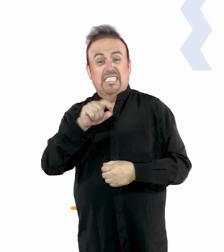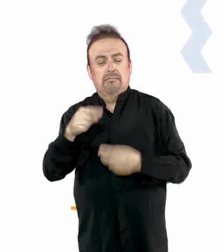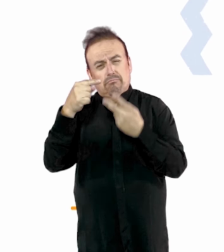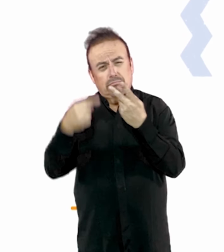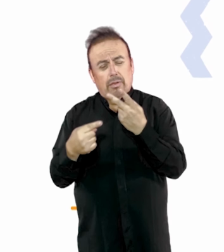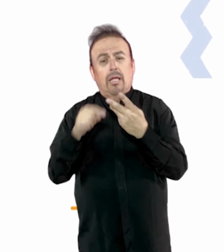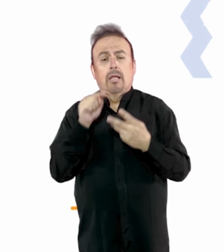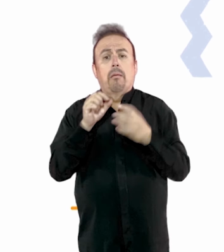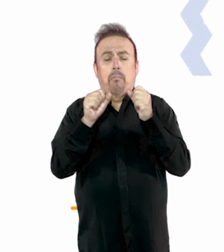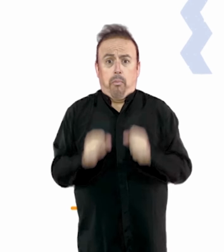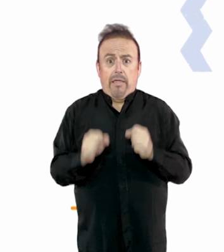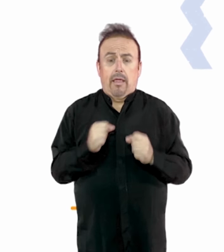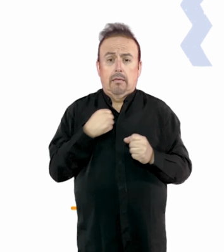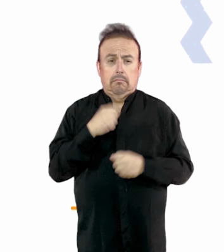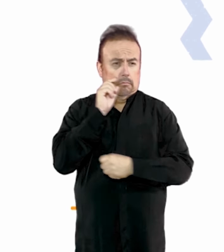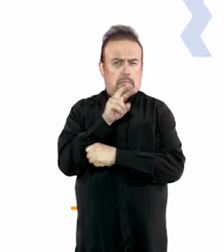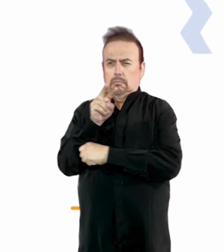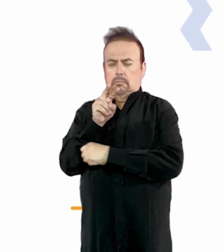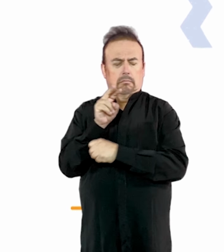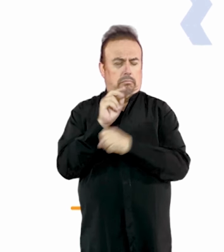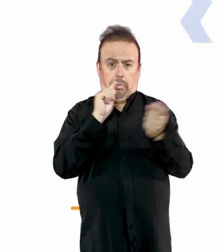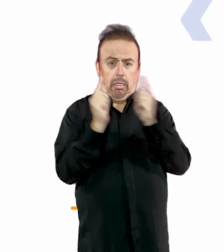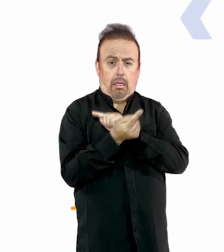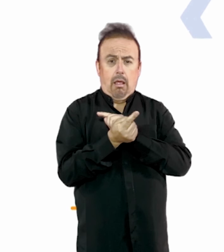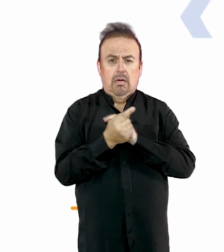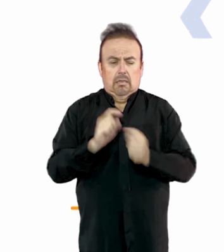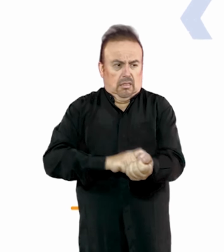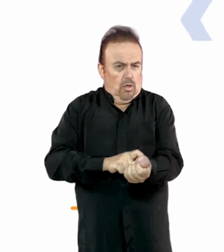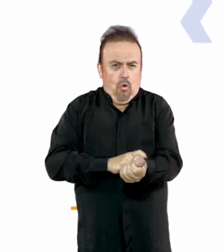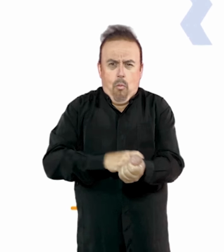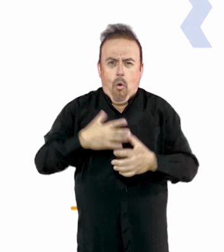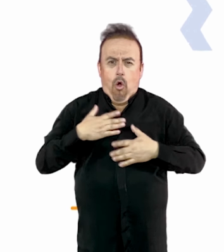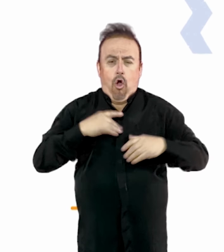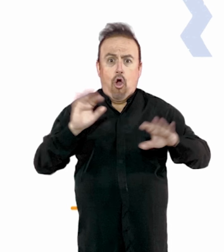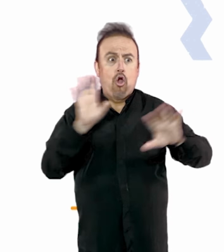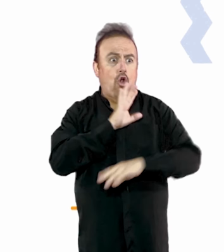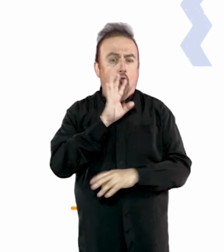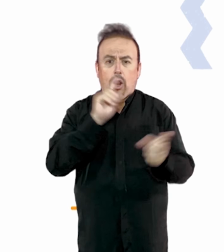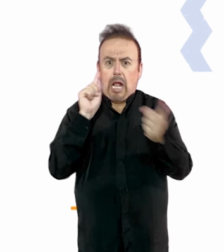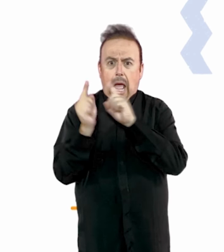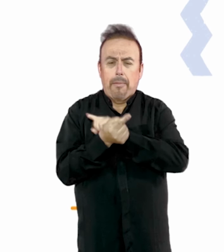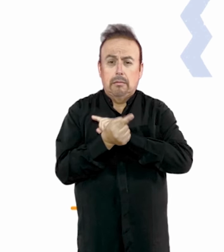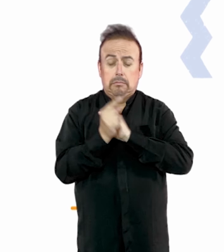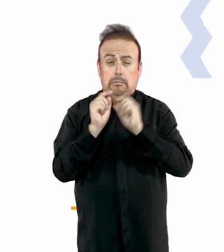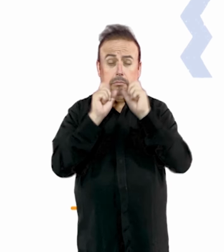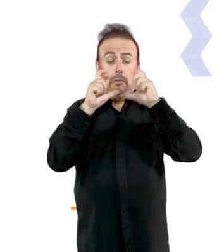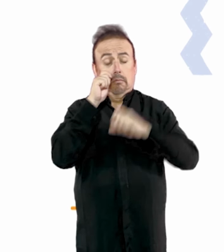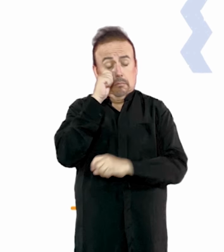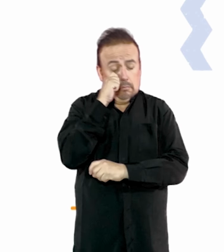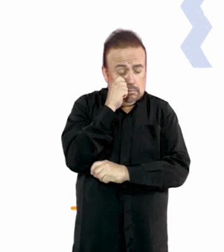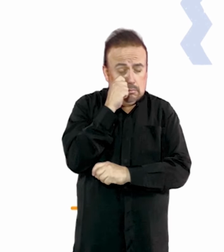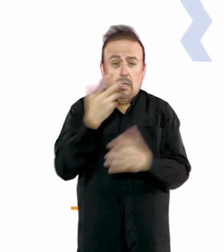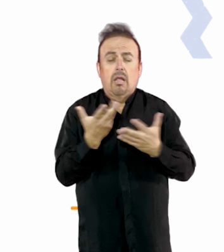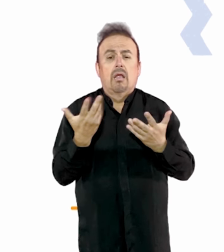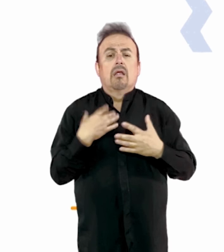hachís producen alteraciones de la percepción, cambios de humor, alteraciones de los colores, relajación, hilaridad y somnolencia, y